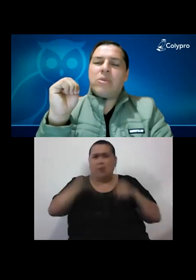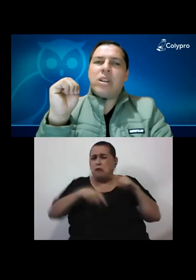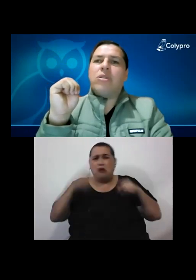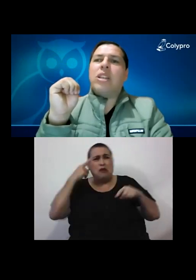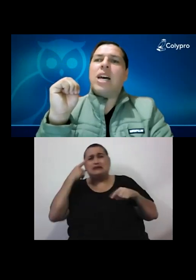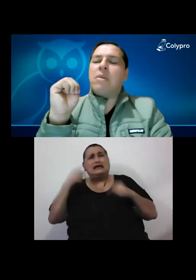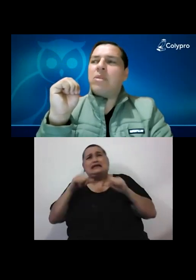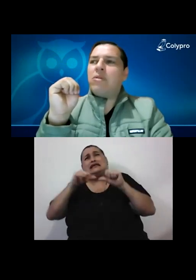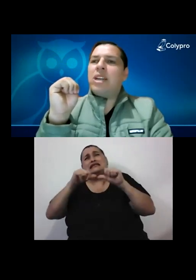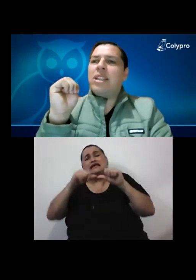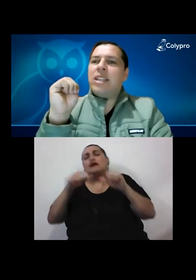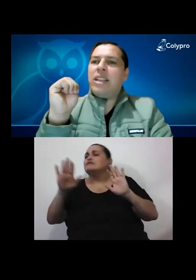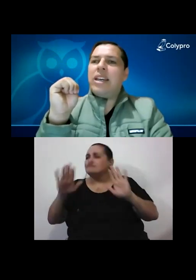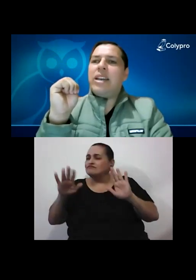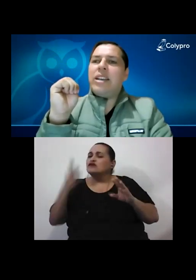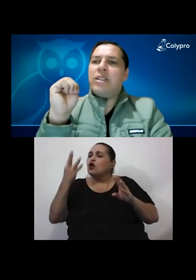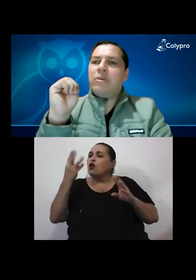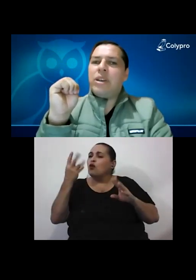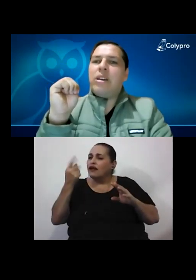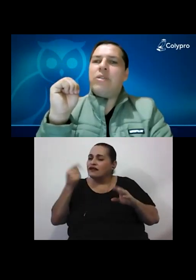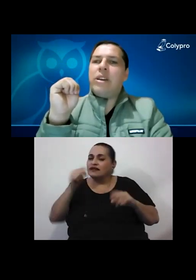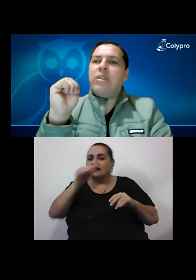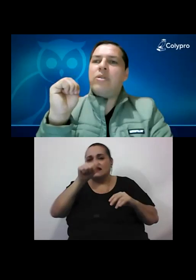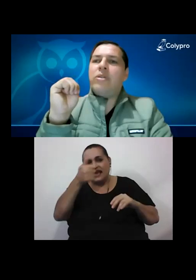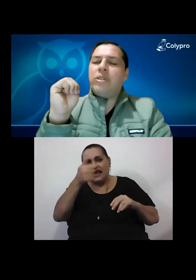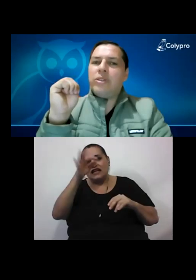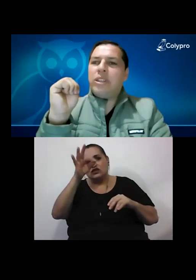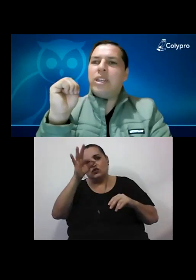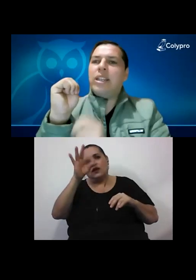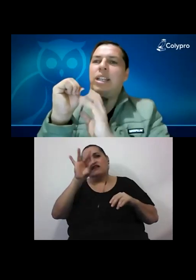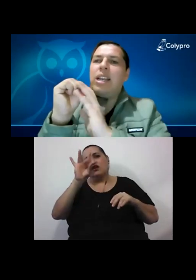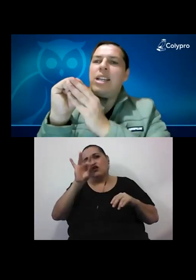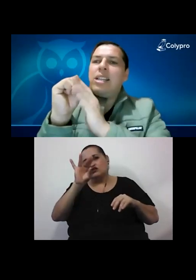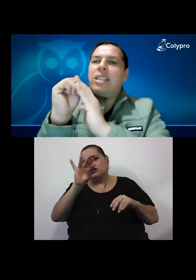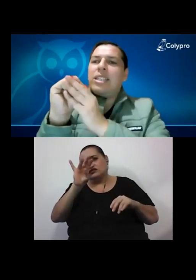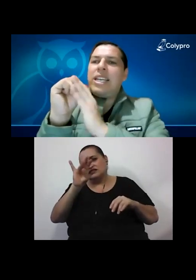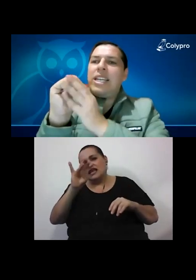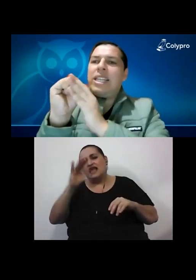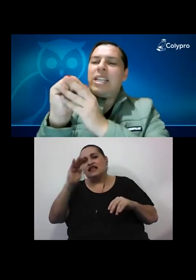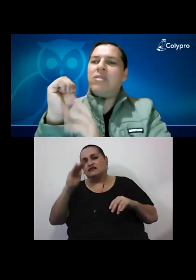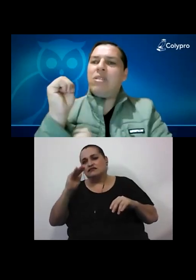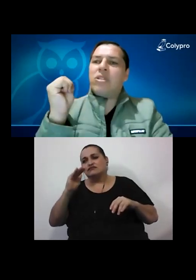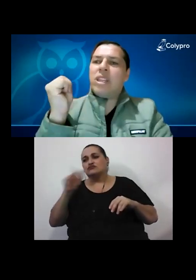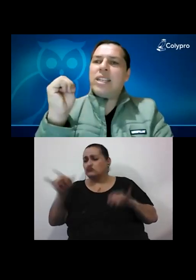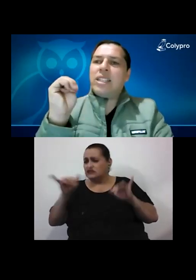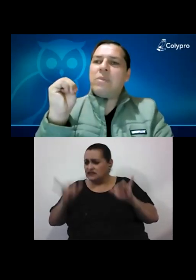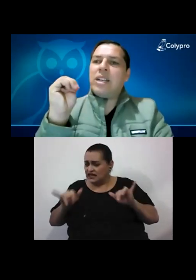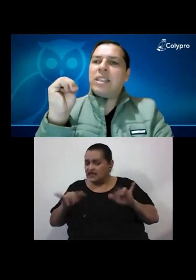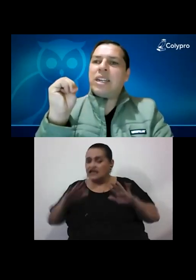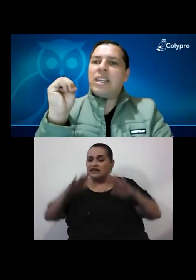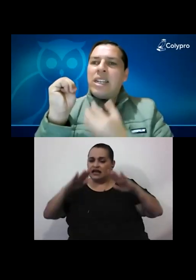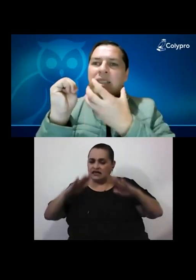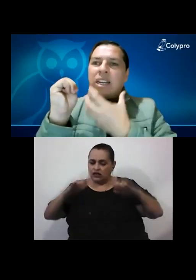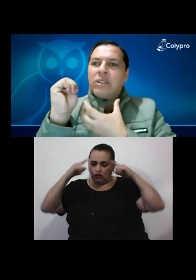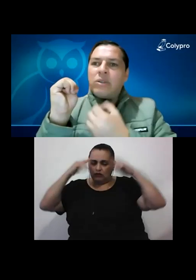Bueno, vamos a contar de 10, 9, 8, 7. Estás aquí trayendo la corteza también,